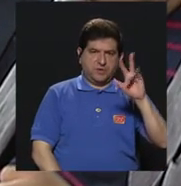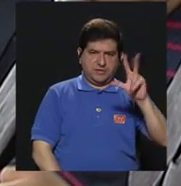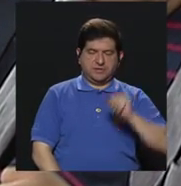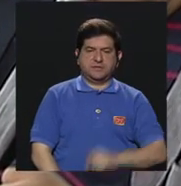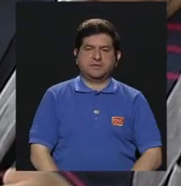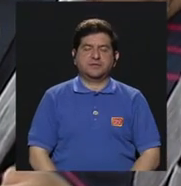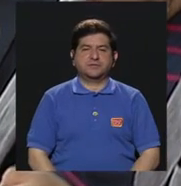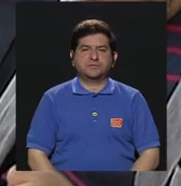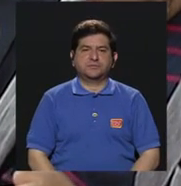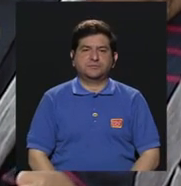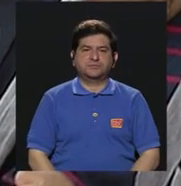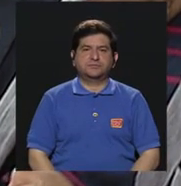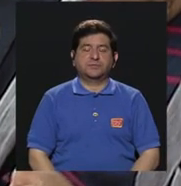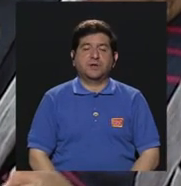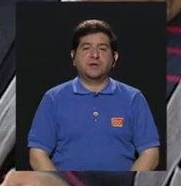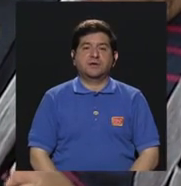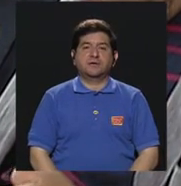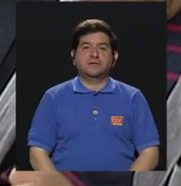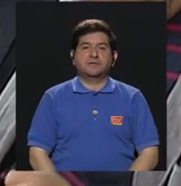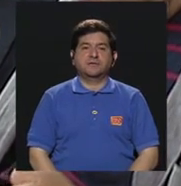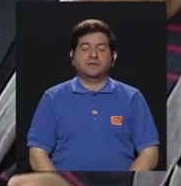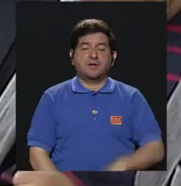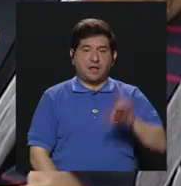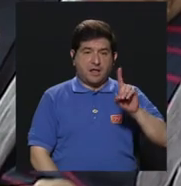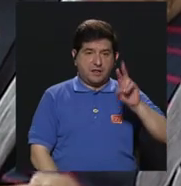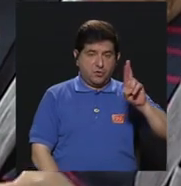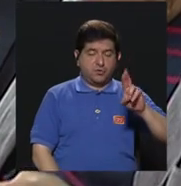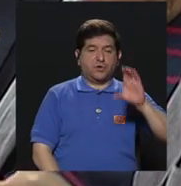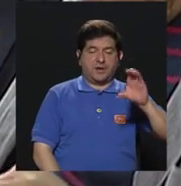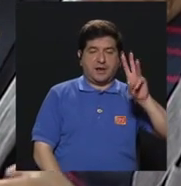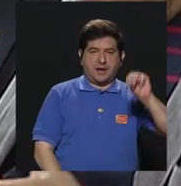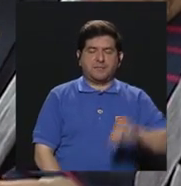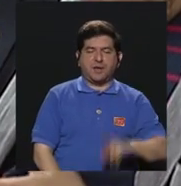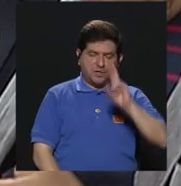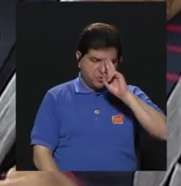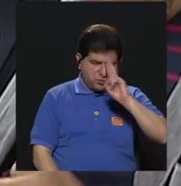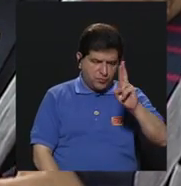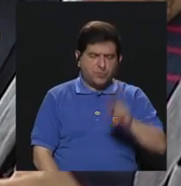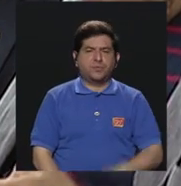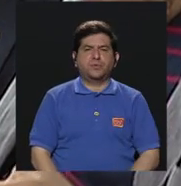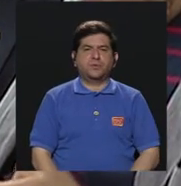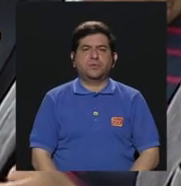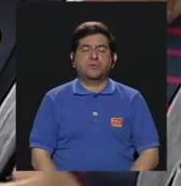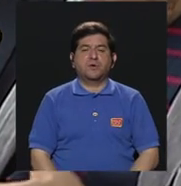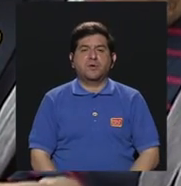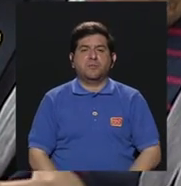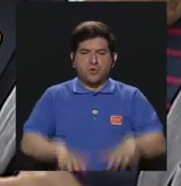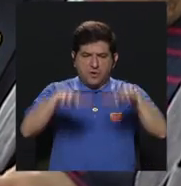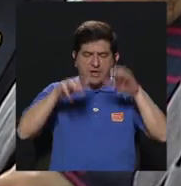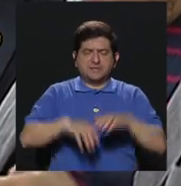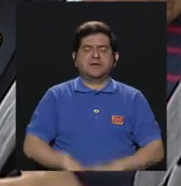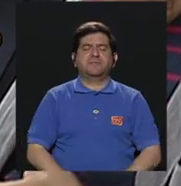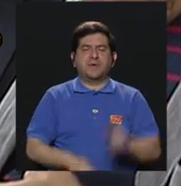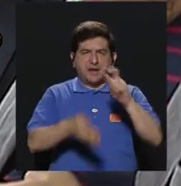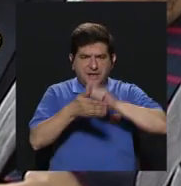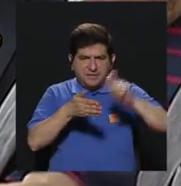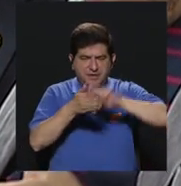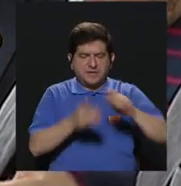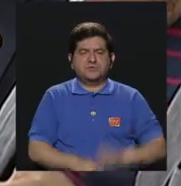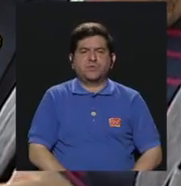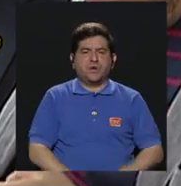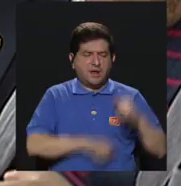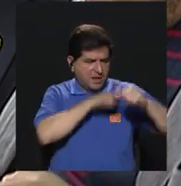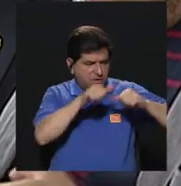1993, el doctor Camacho Monje fue reconocido por la Asamblea de la Escuela de Antropología y Sociología